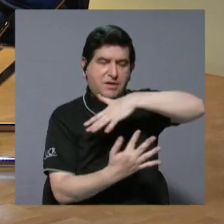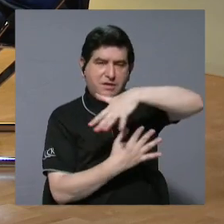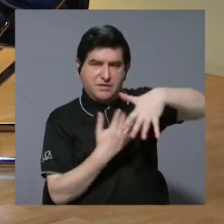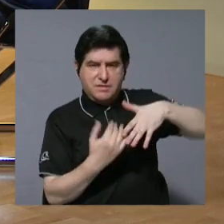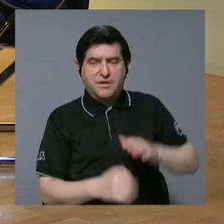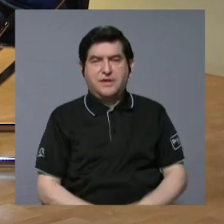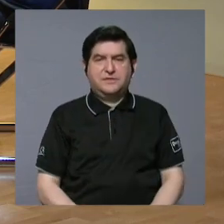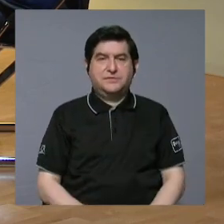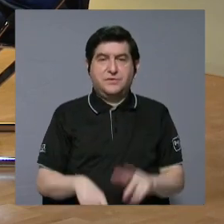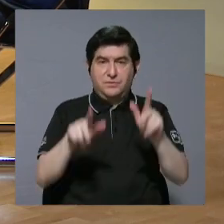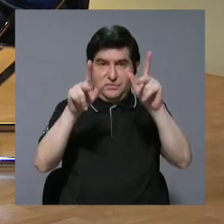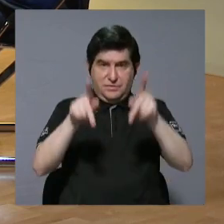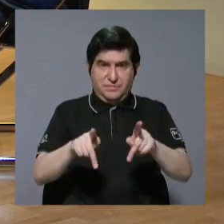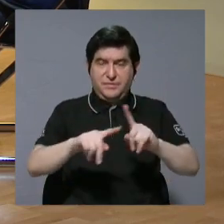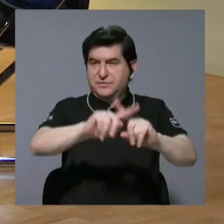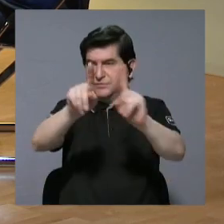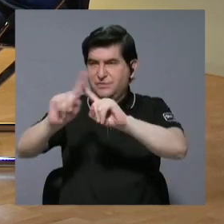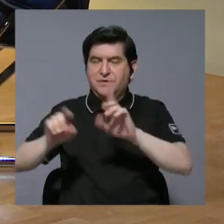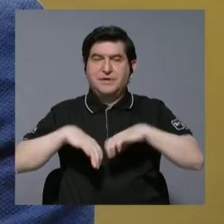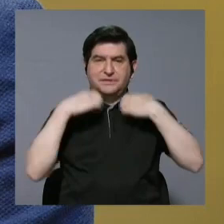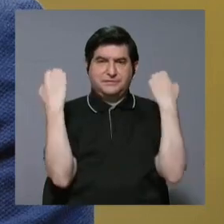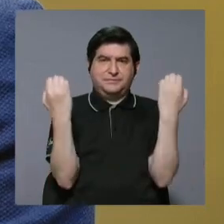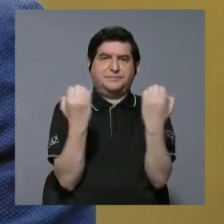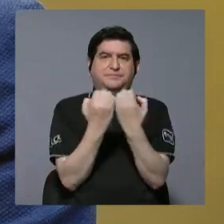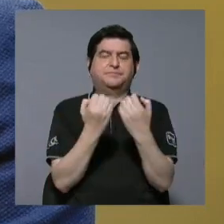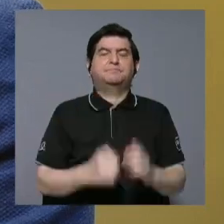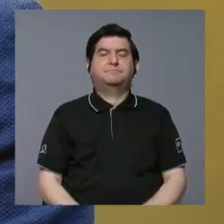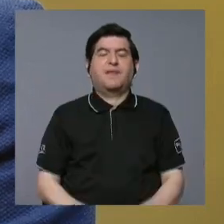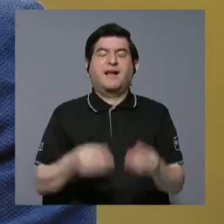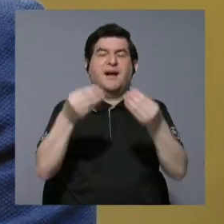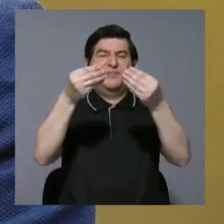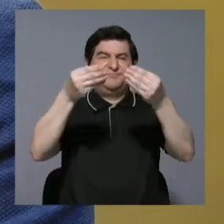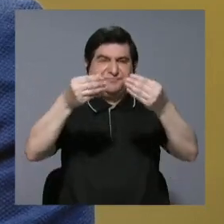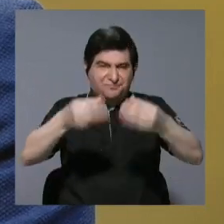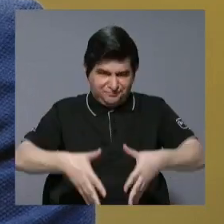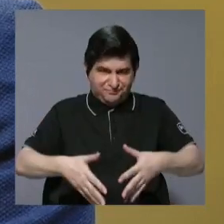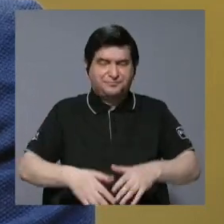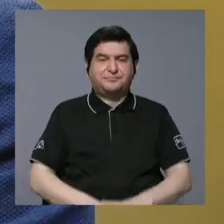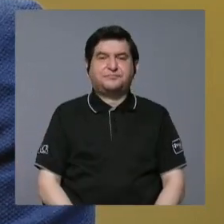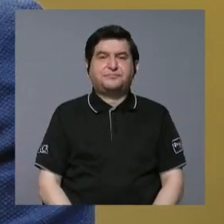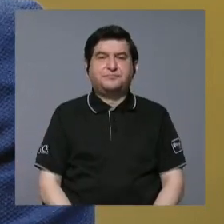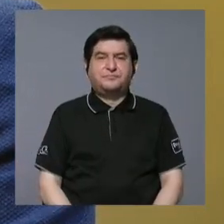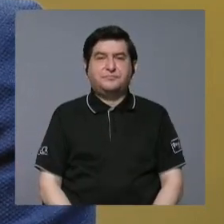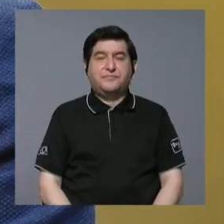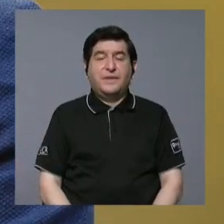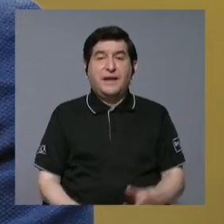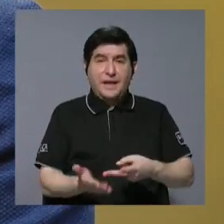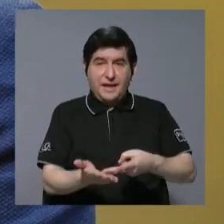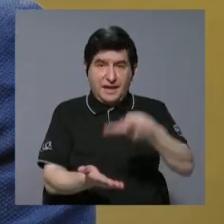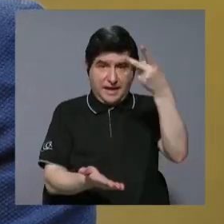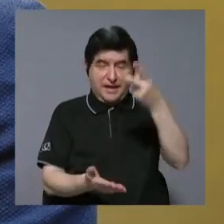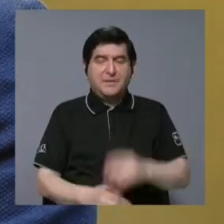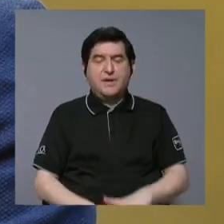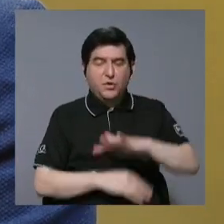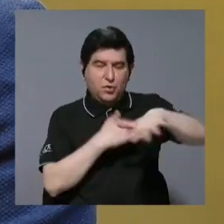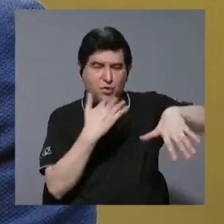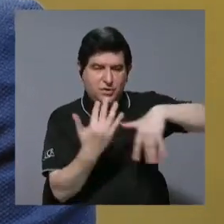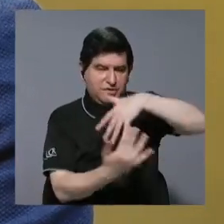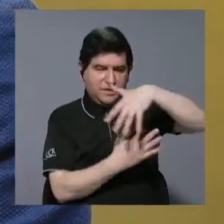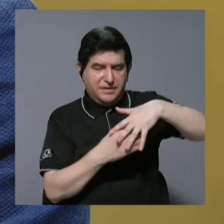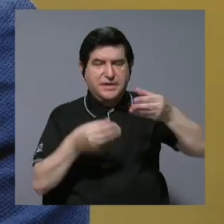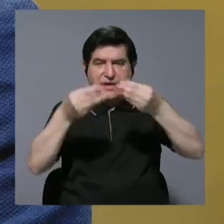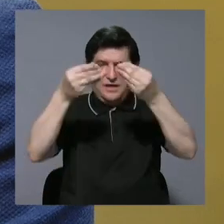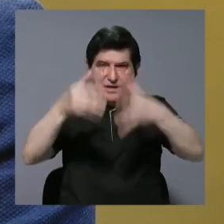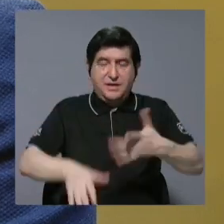los colegas en los diferentes equipos, se pierde la riqueza de la interacción. Yo